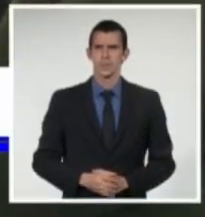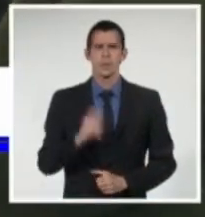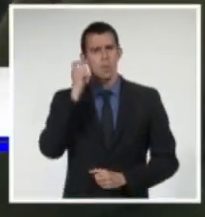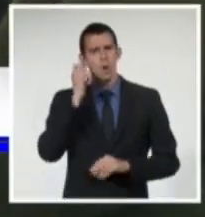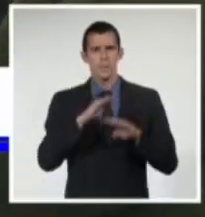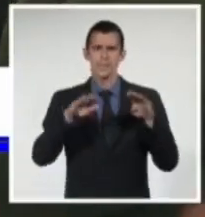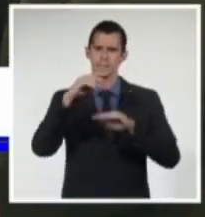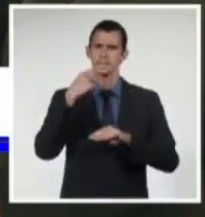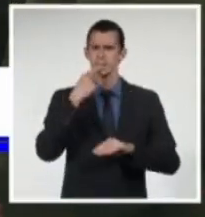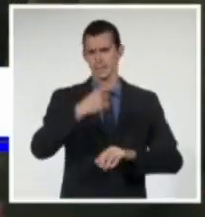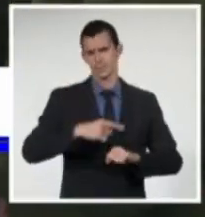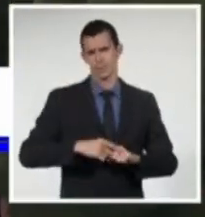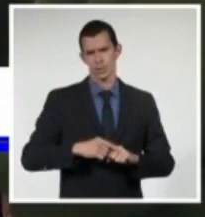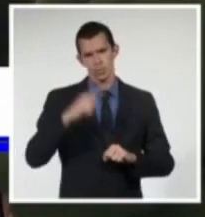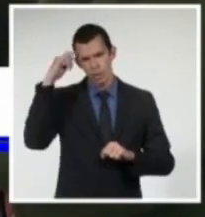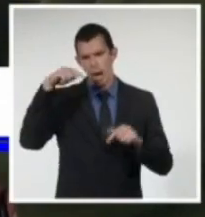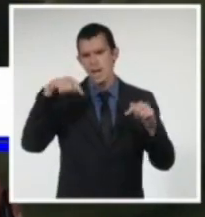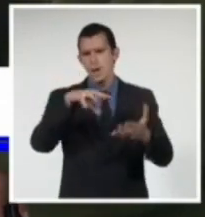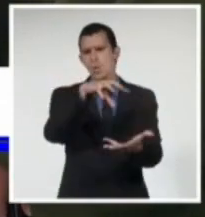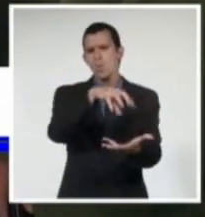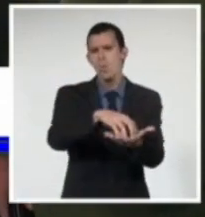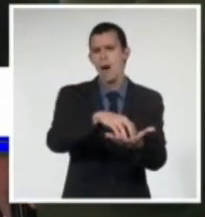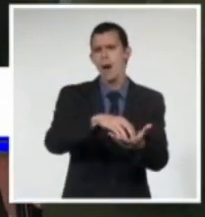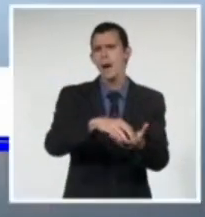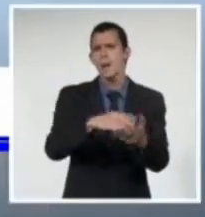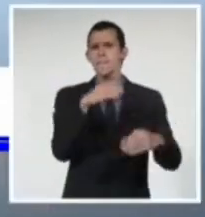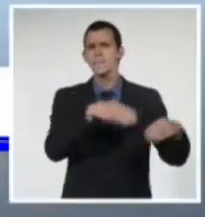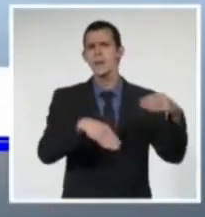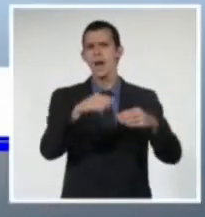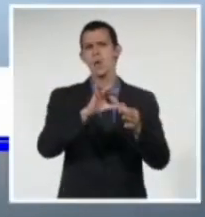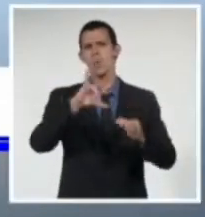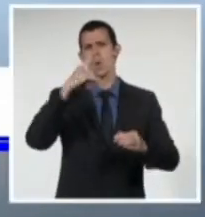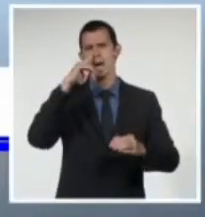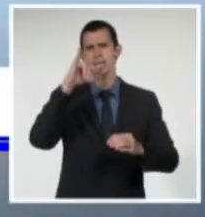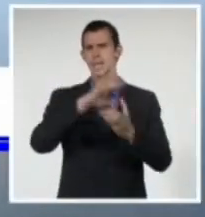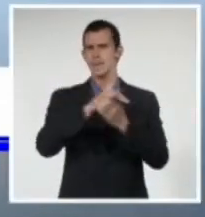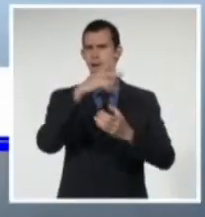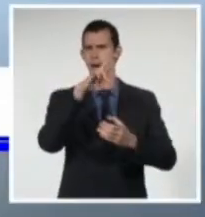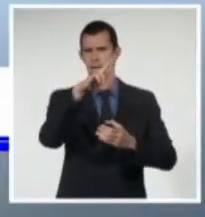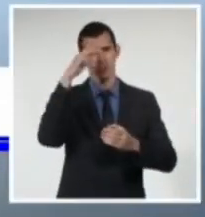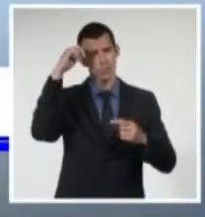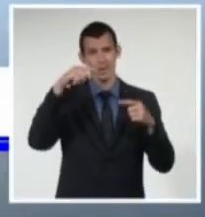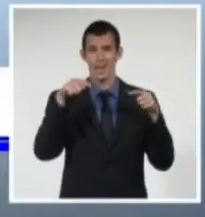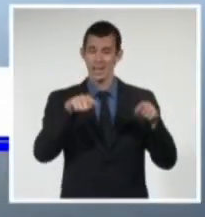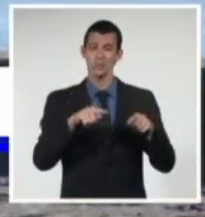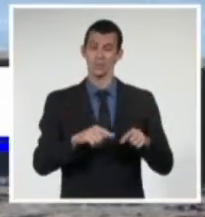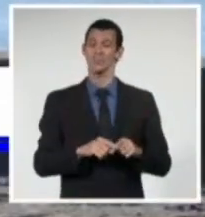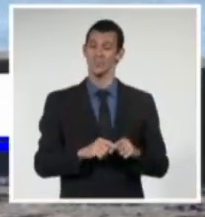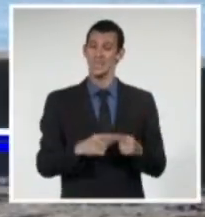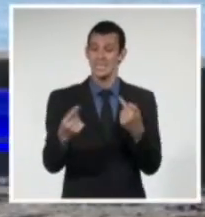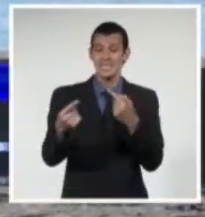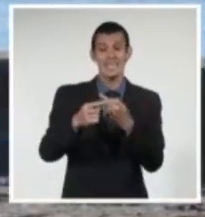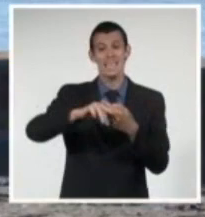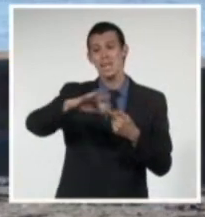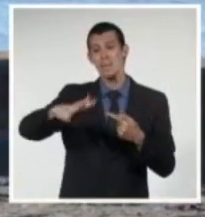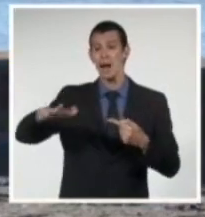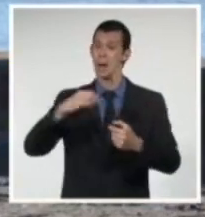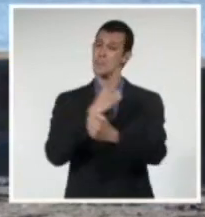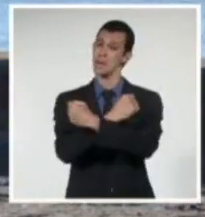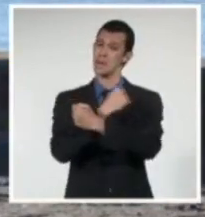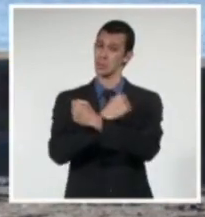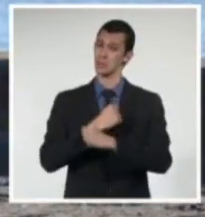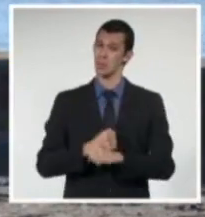está indicado por el CIMA, en qué hay que hacer para ir trasladando toda esta línea que está próxima a la costa, un poquito más